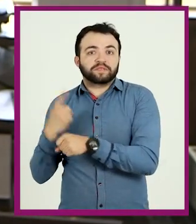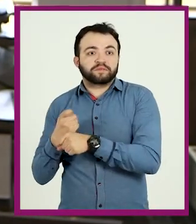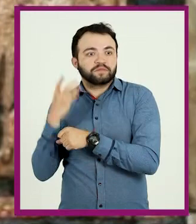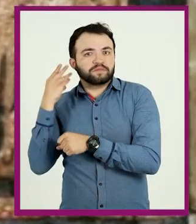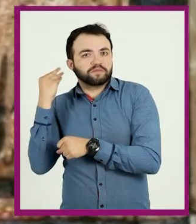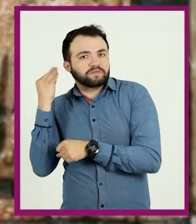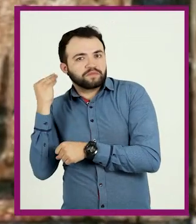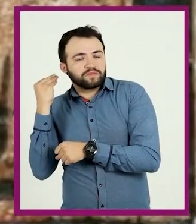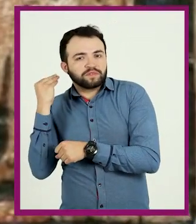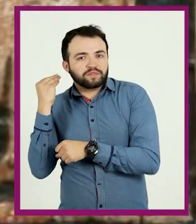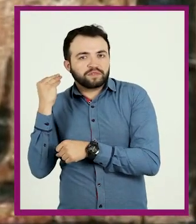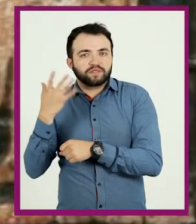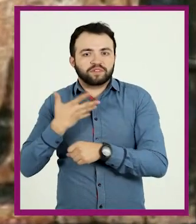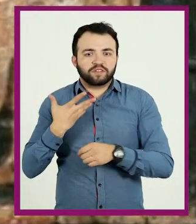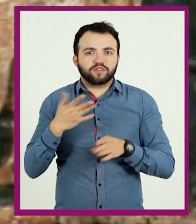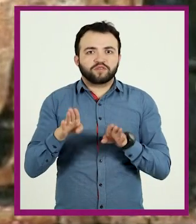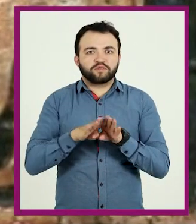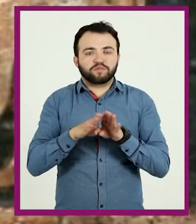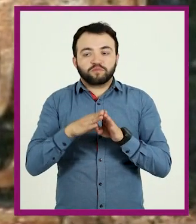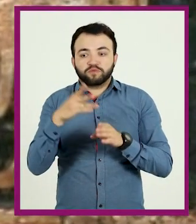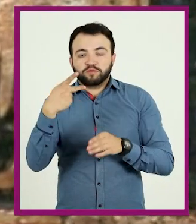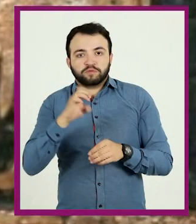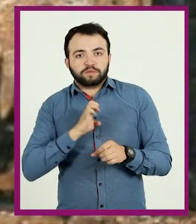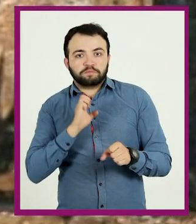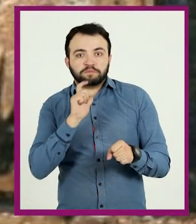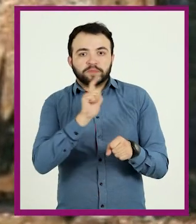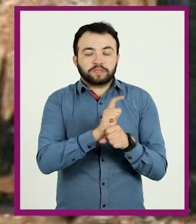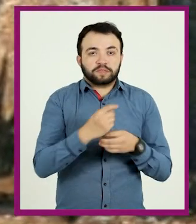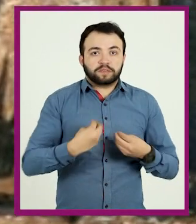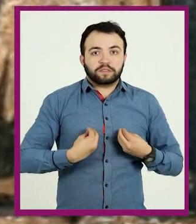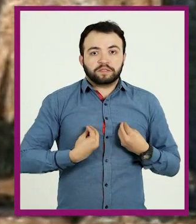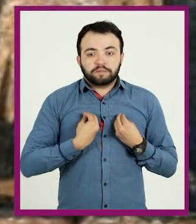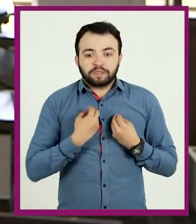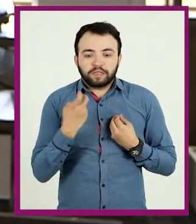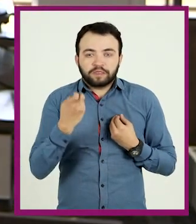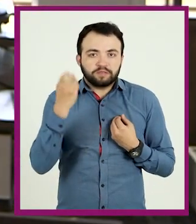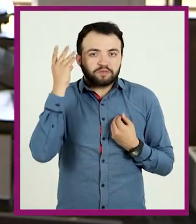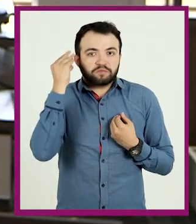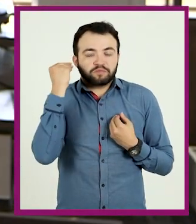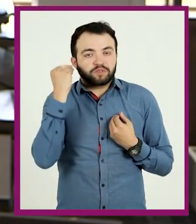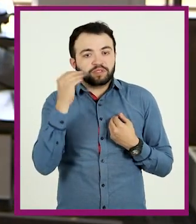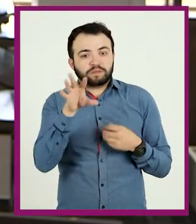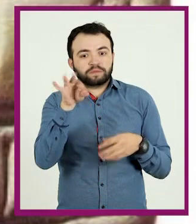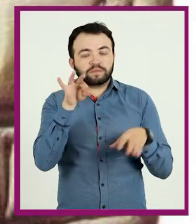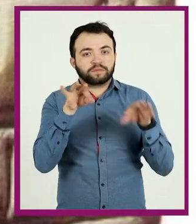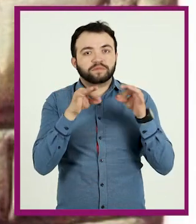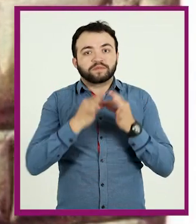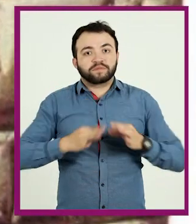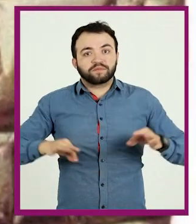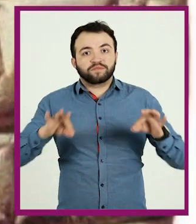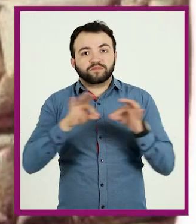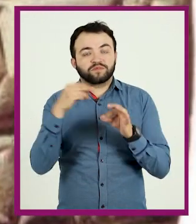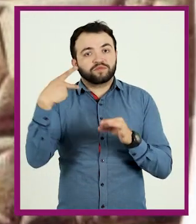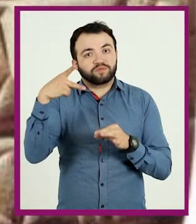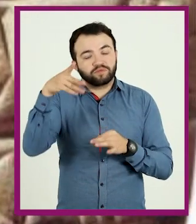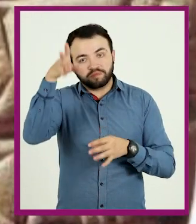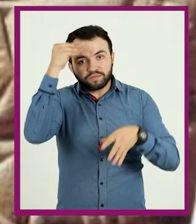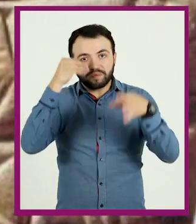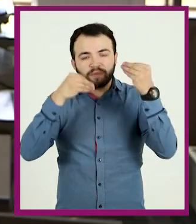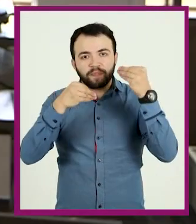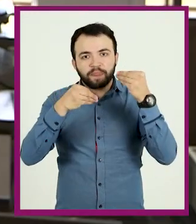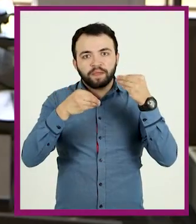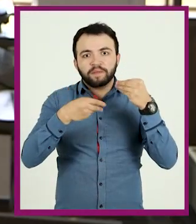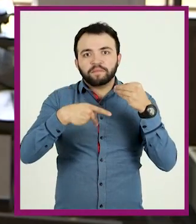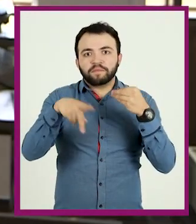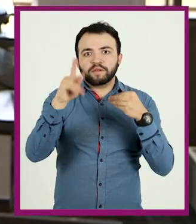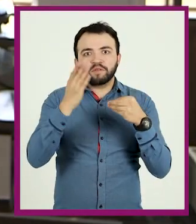elaborado, la música era parte esencial de su vida, aunque nada más se sabe de ellos. Hay escritos sobre música de Sumeria,